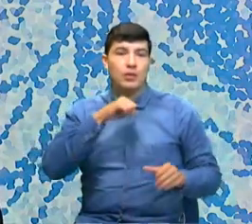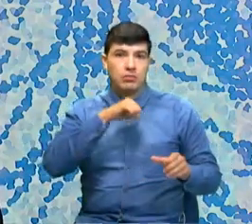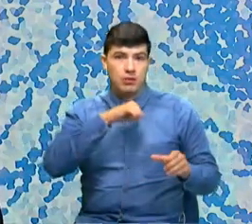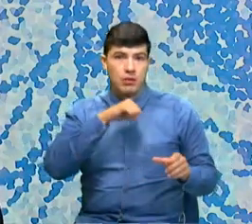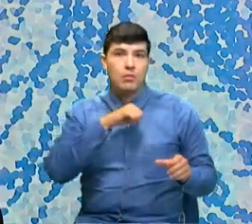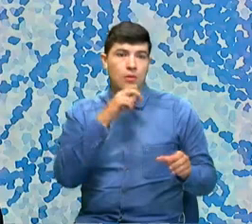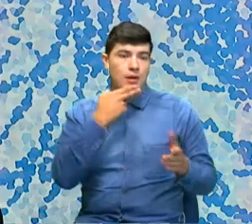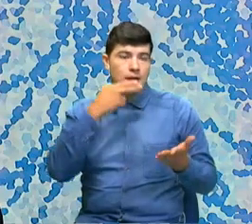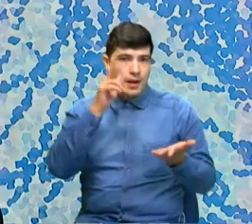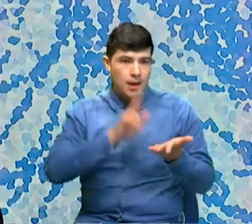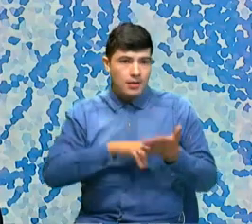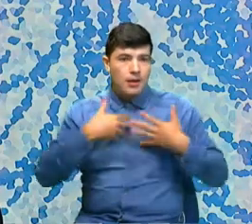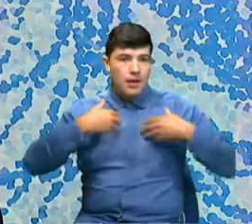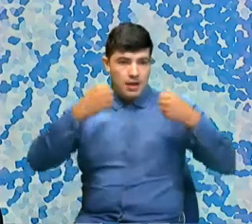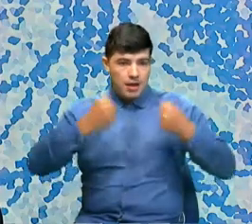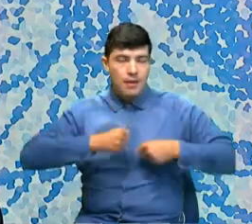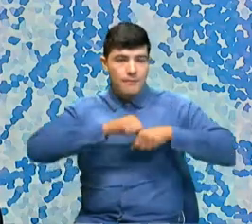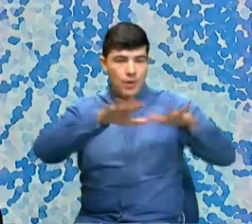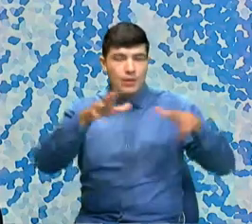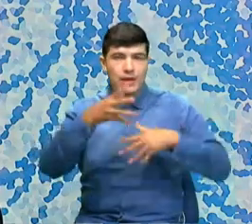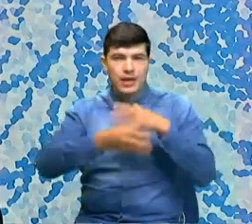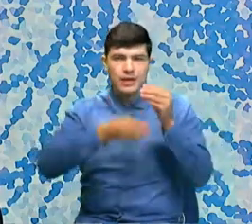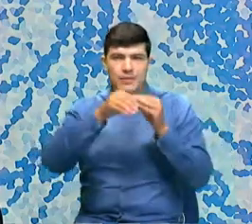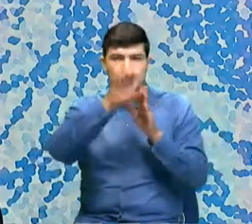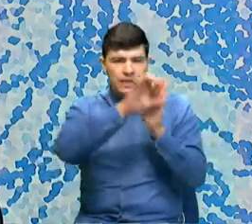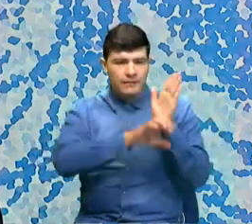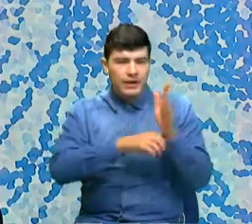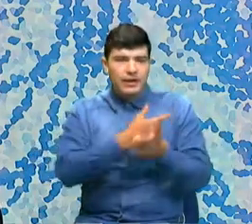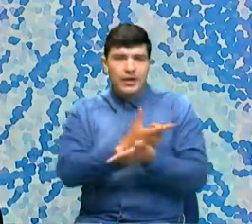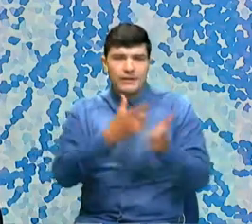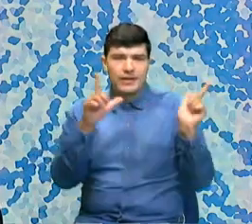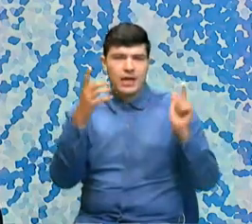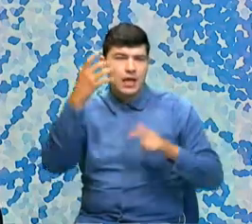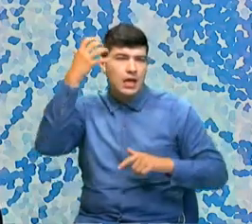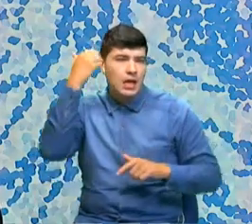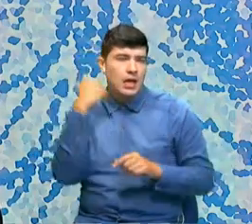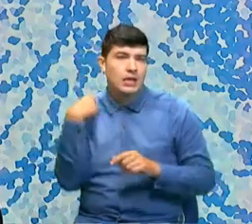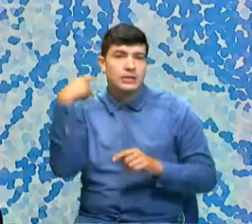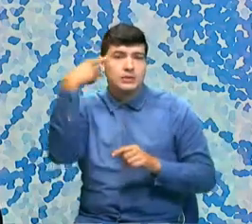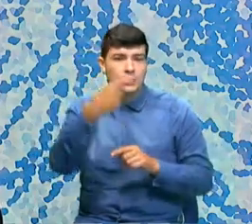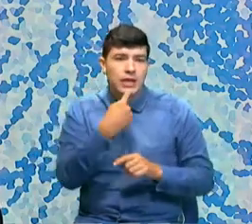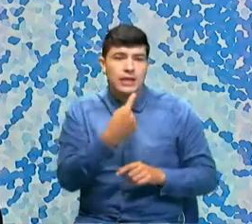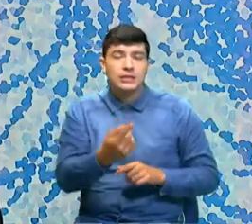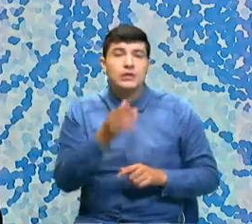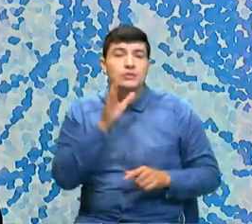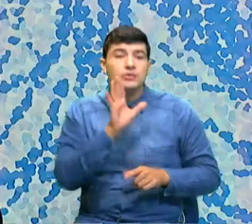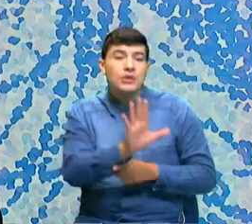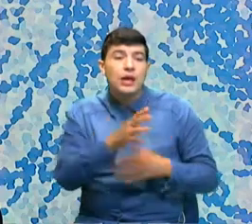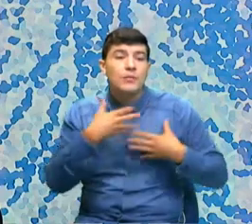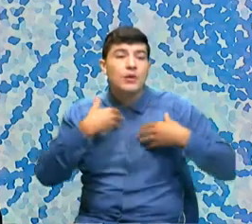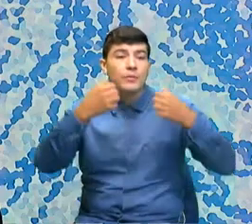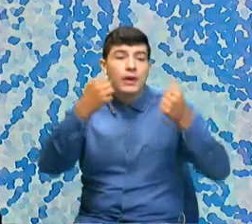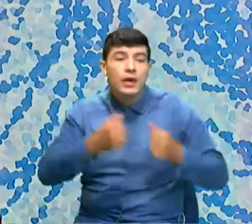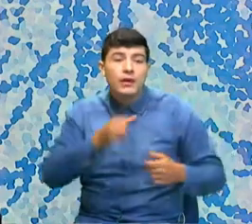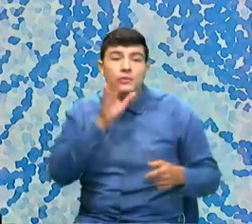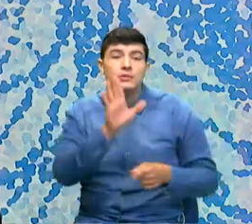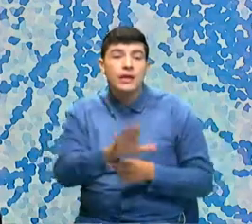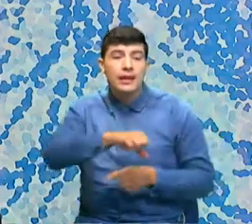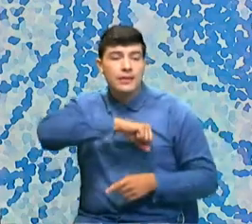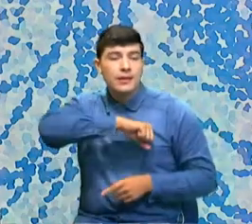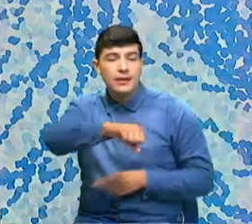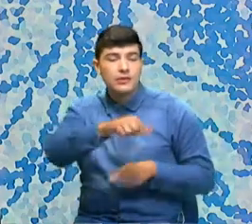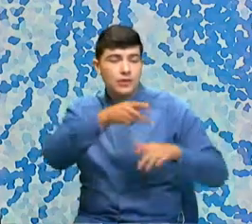a la vez el certificado de libertad y tradición, sí, en el cual dice usted es el dueño y tiene ese derecho erga